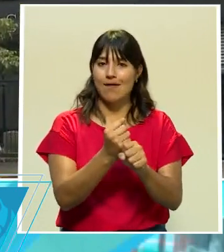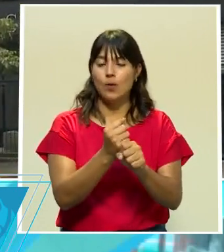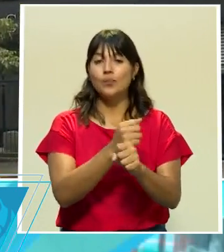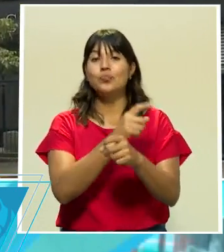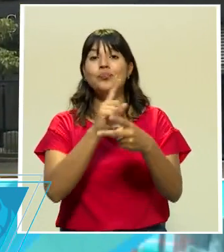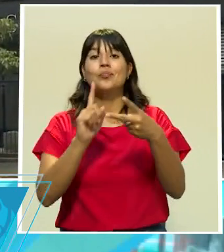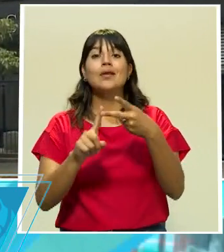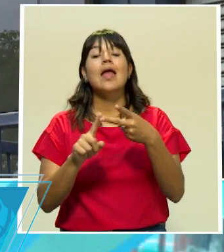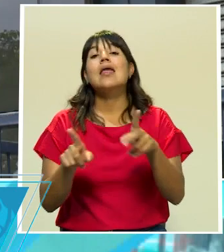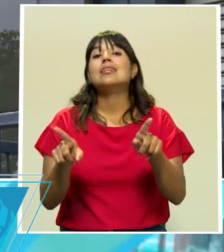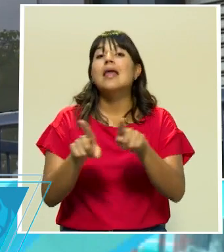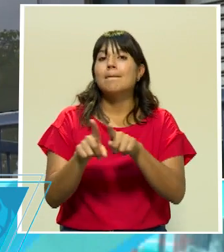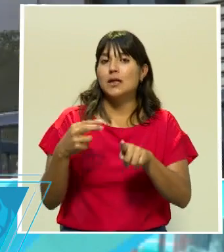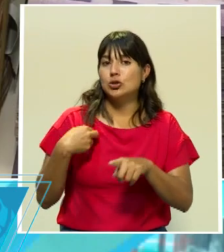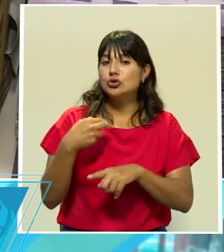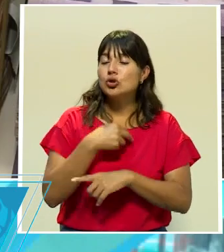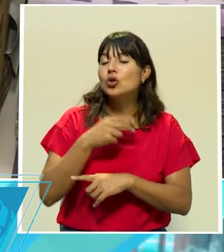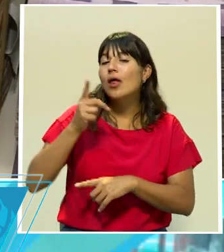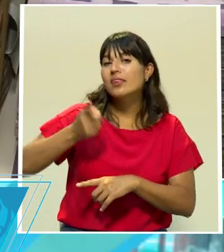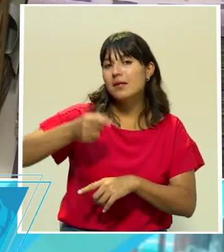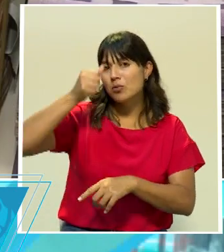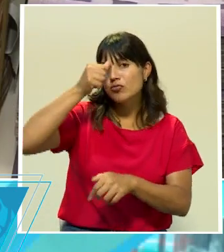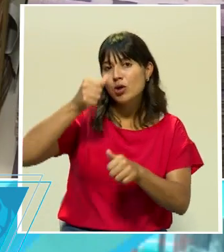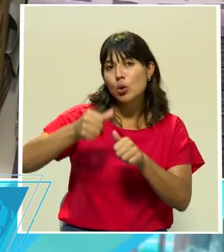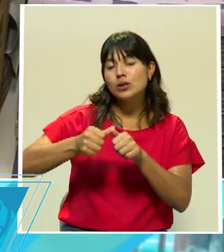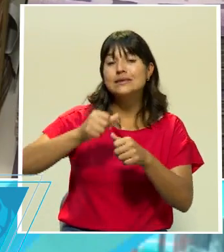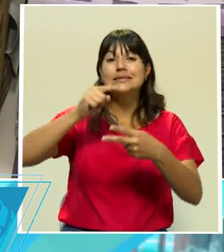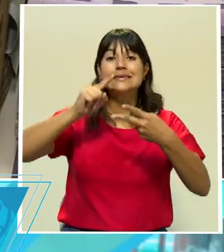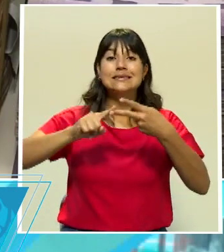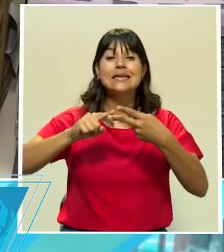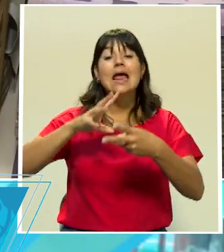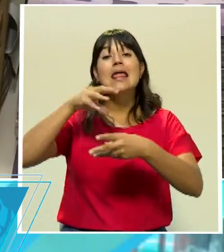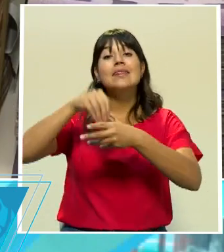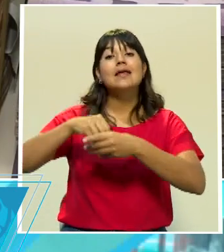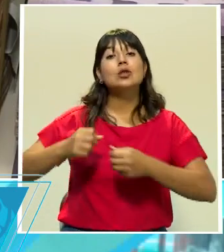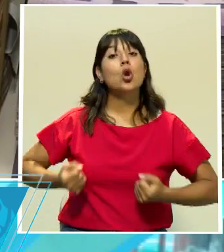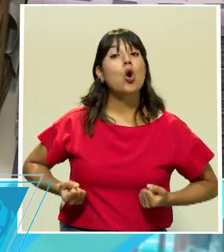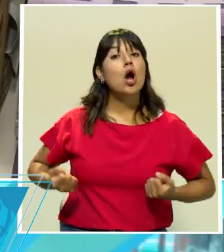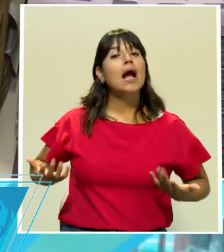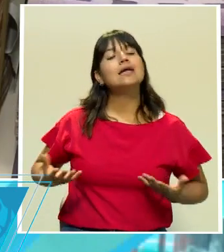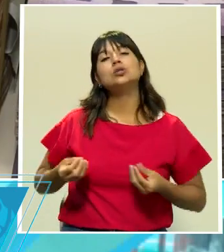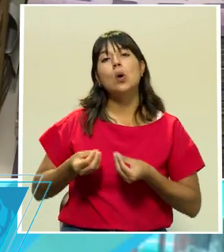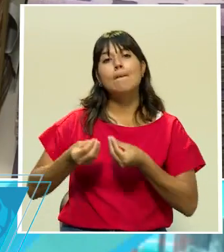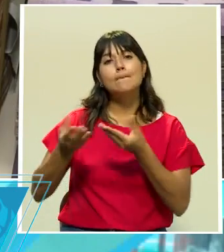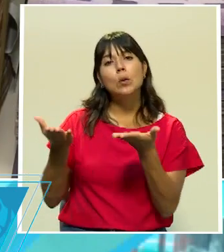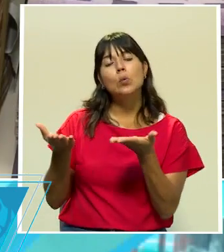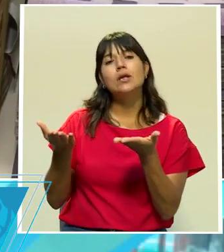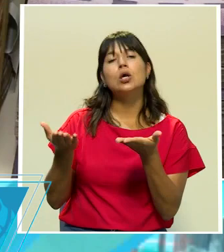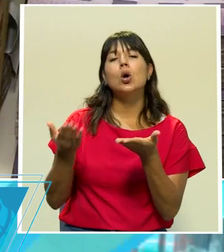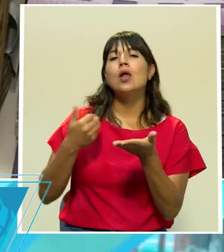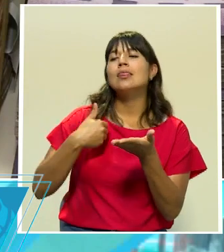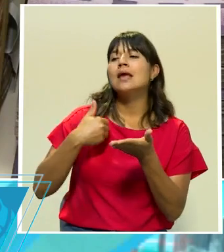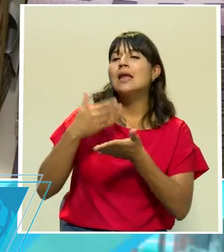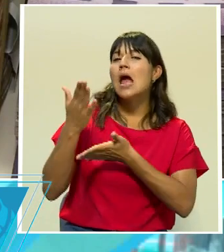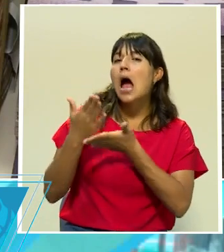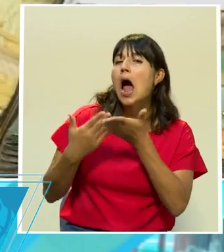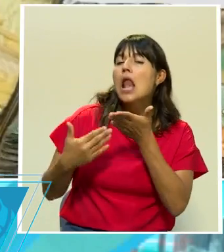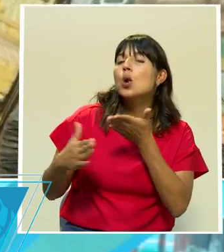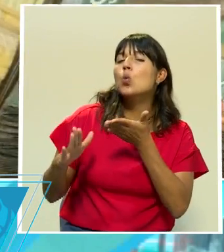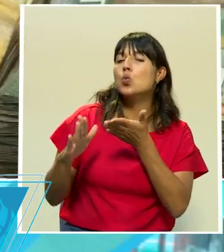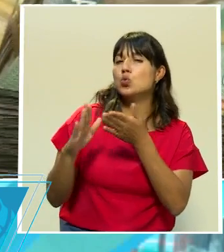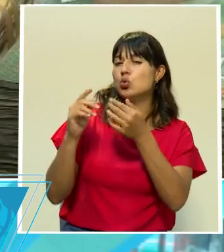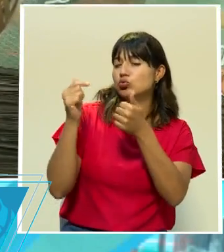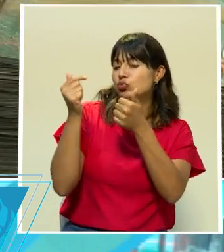que también nosotros tenemos que considerar es que dentro del gasto público existen algunos elementos de mejora que